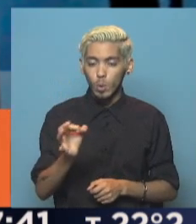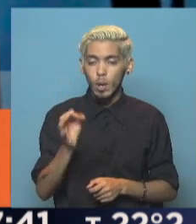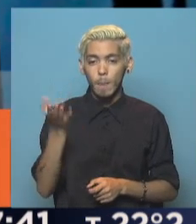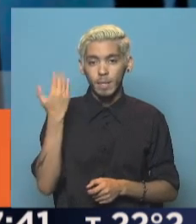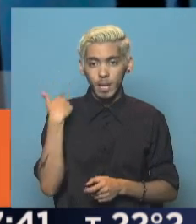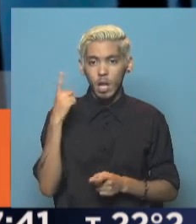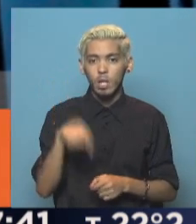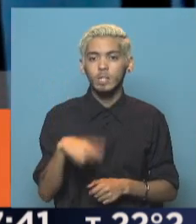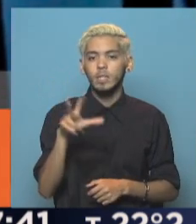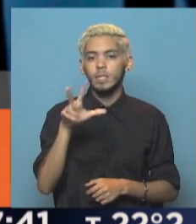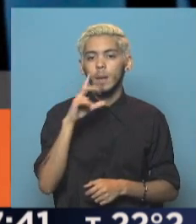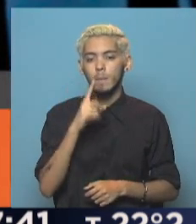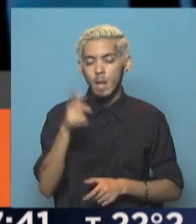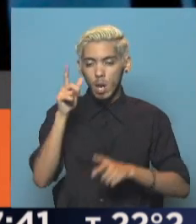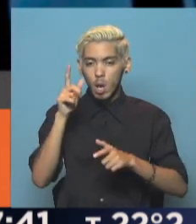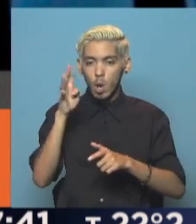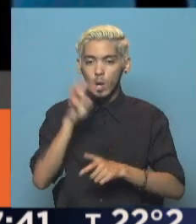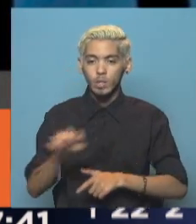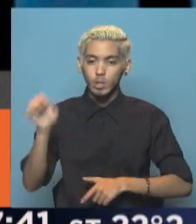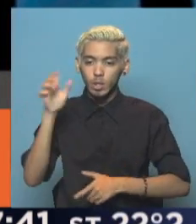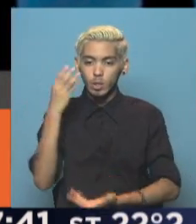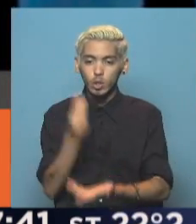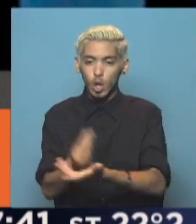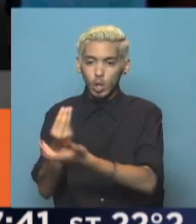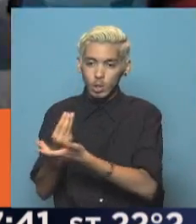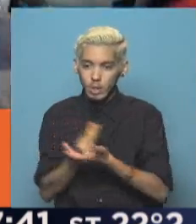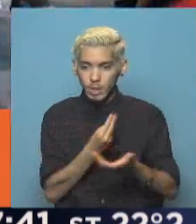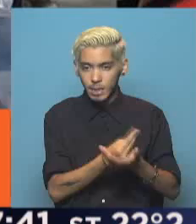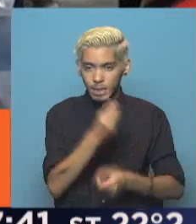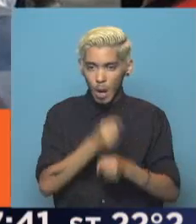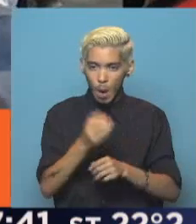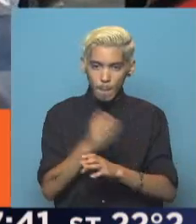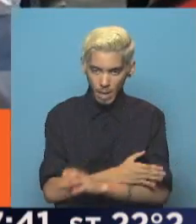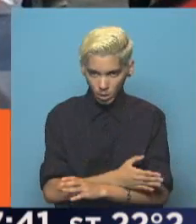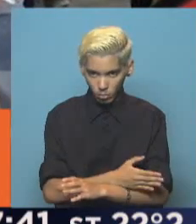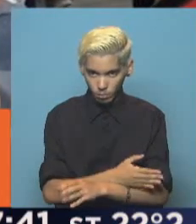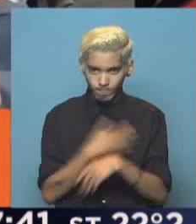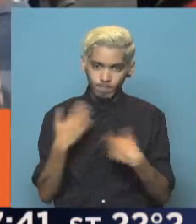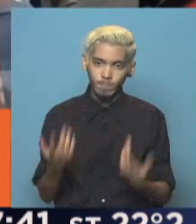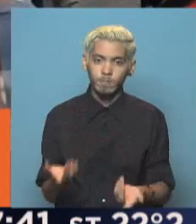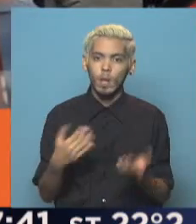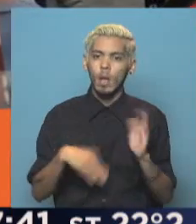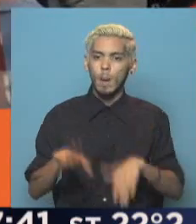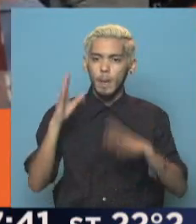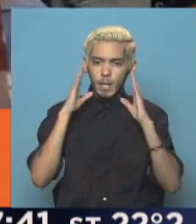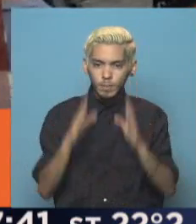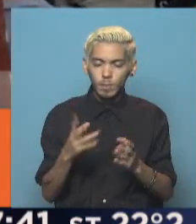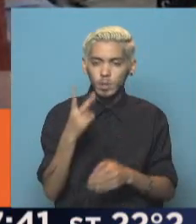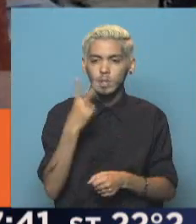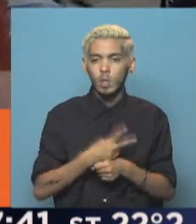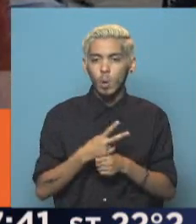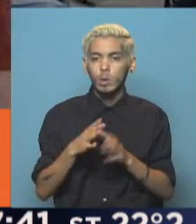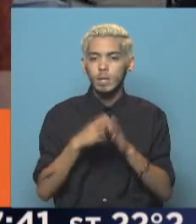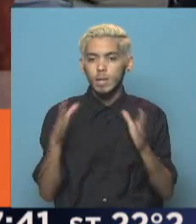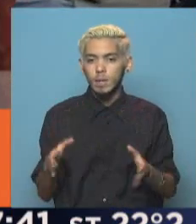contabilizados 3.040 puestos menos de trabajo. Pero lo que más incidió en el segundo semestre del año